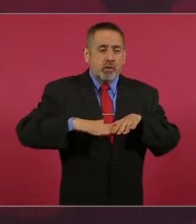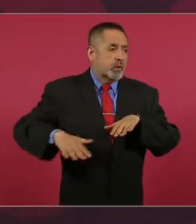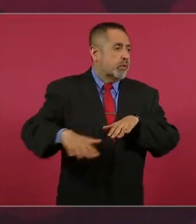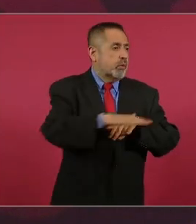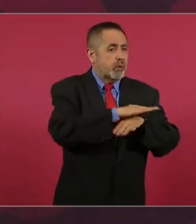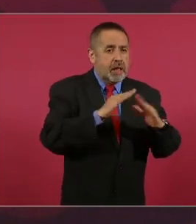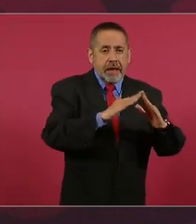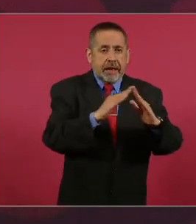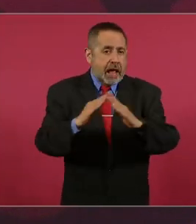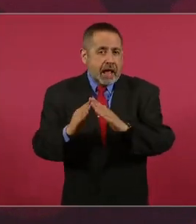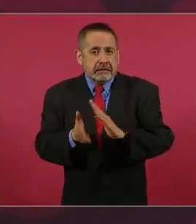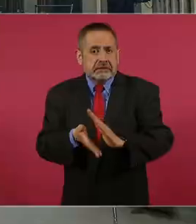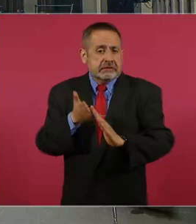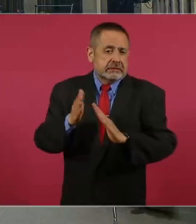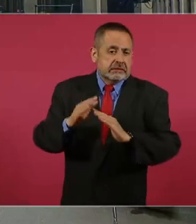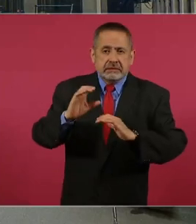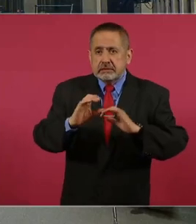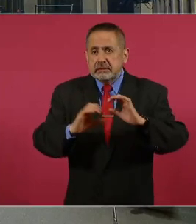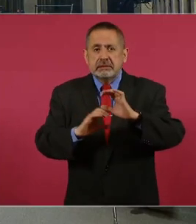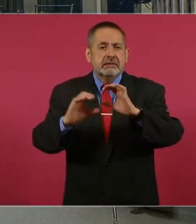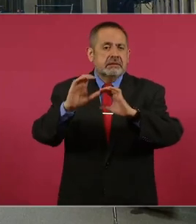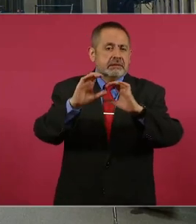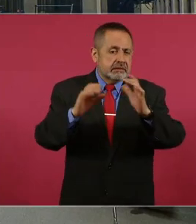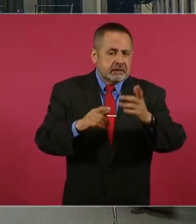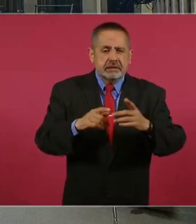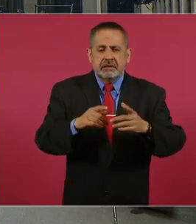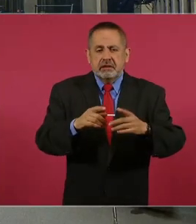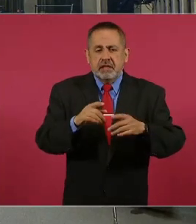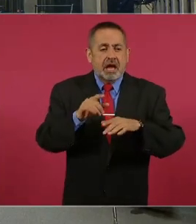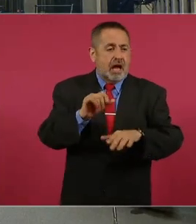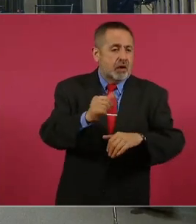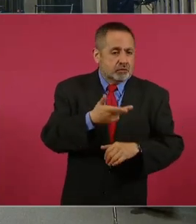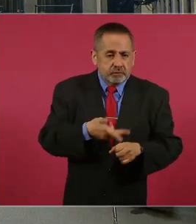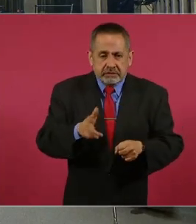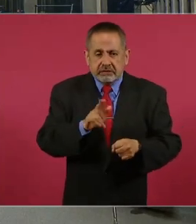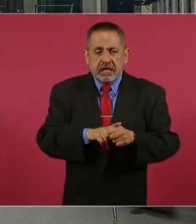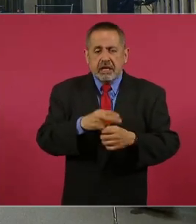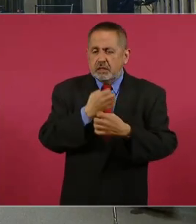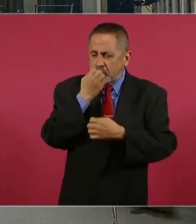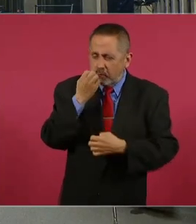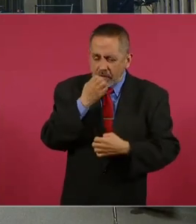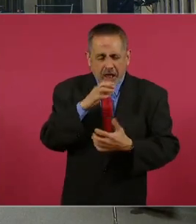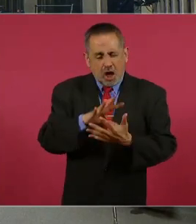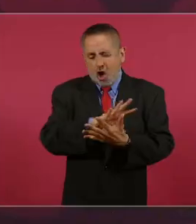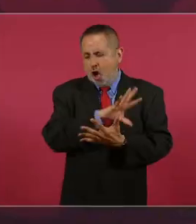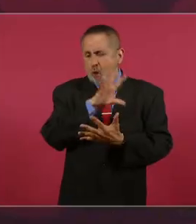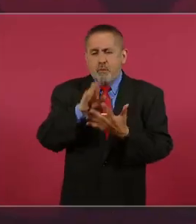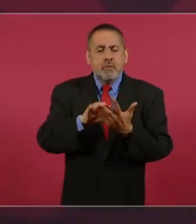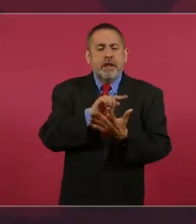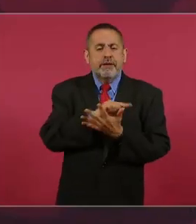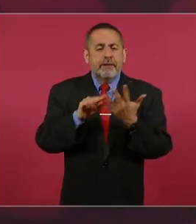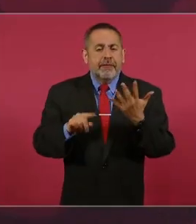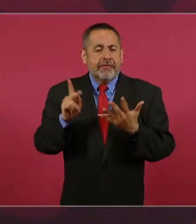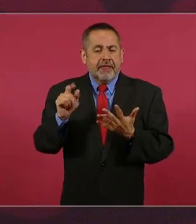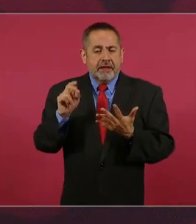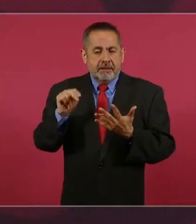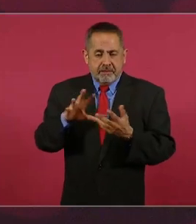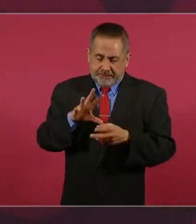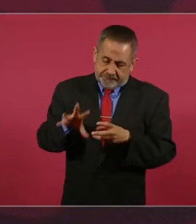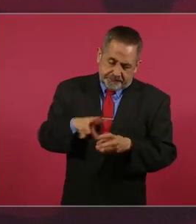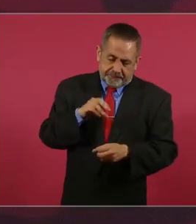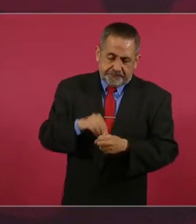vivienda, salud, educación, en fin, es un plan